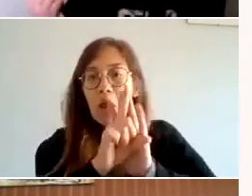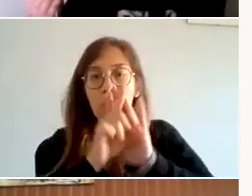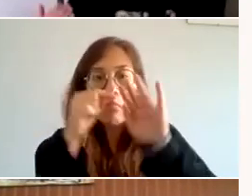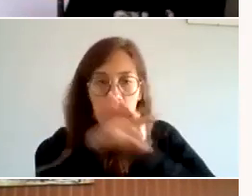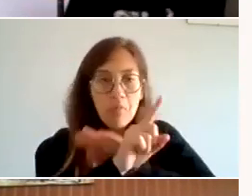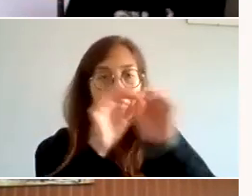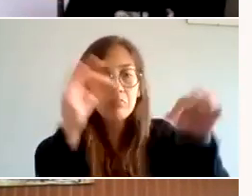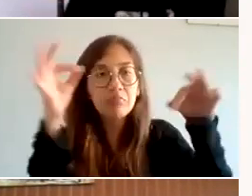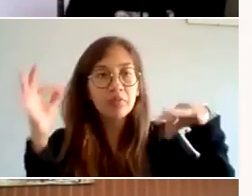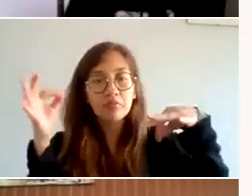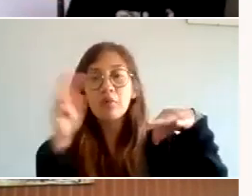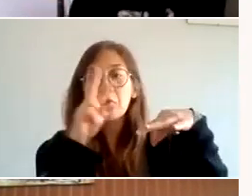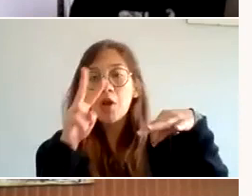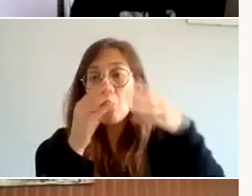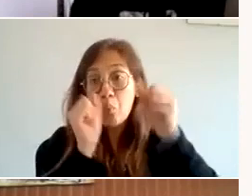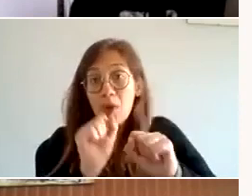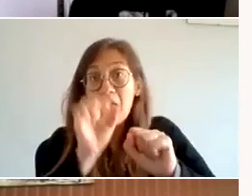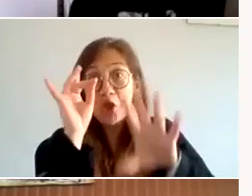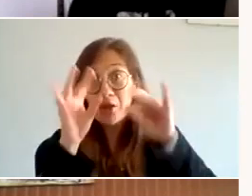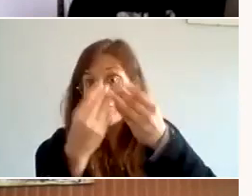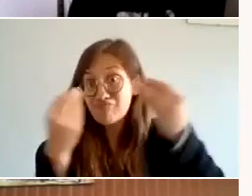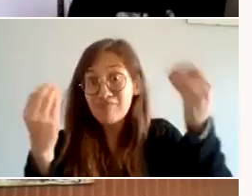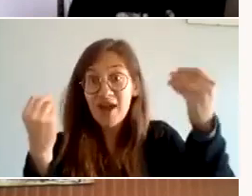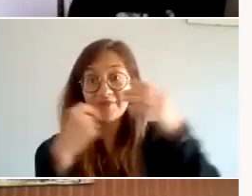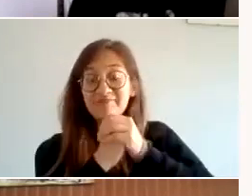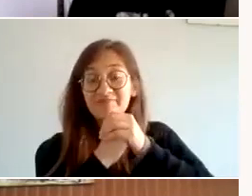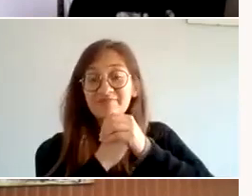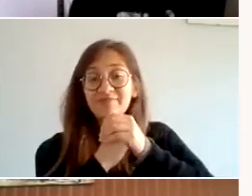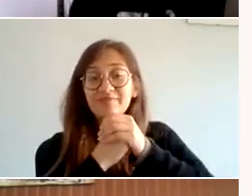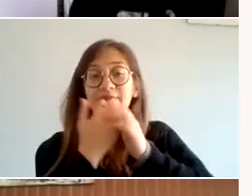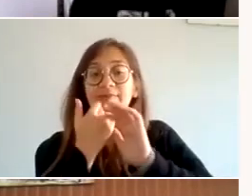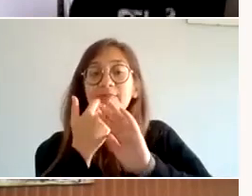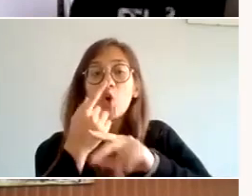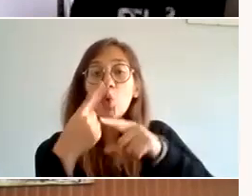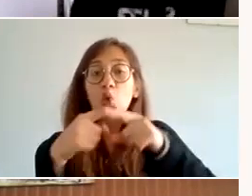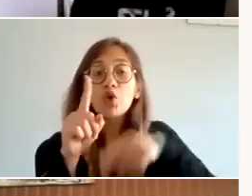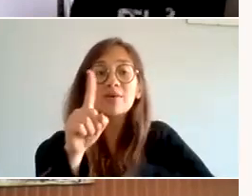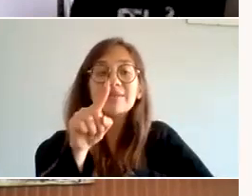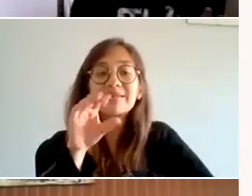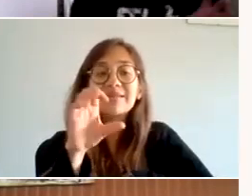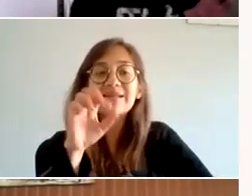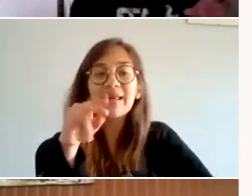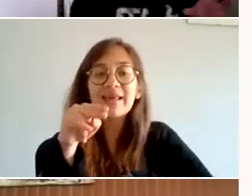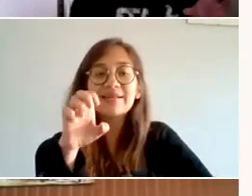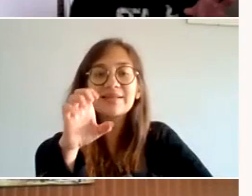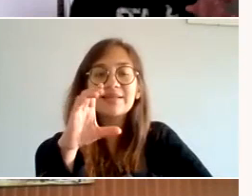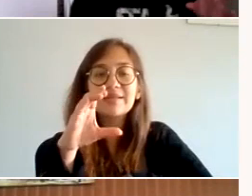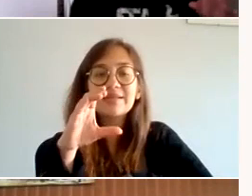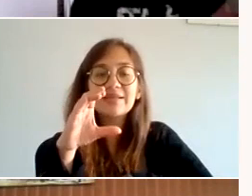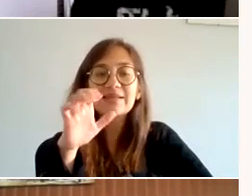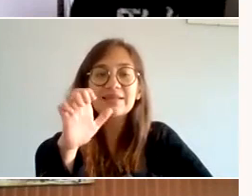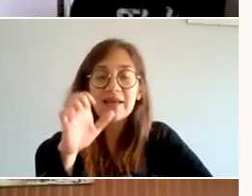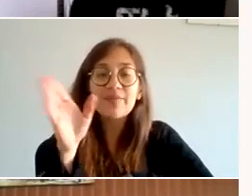todos los artículos científicos del poder en la política. Así también en Science Direct puedes tener aquí una búsqueda un poquitito